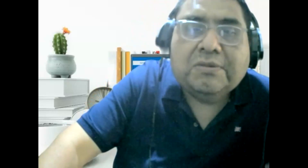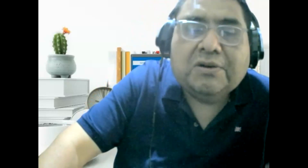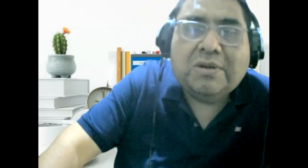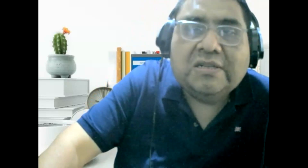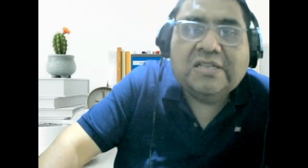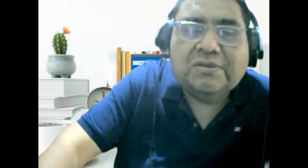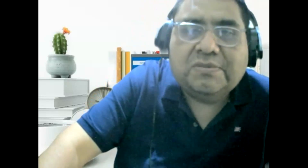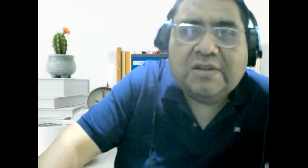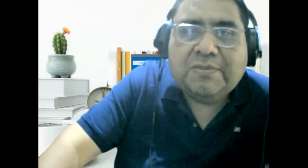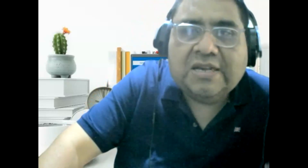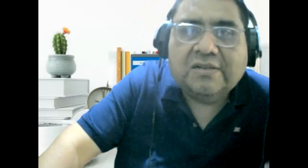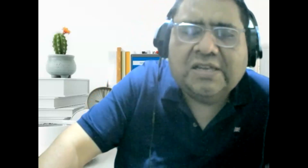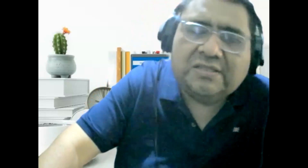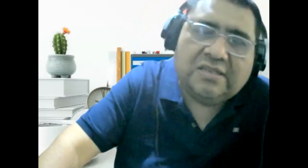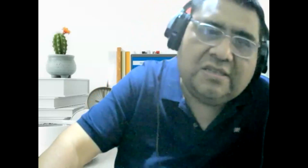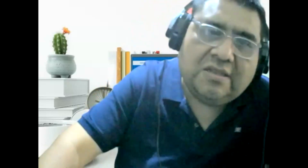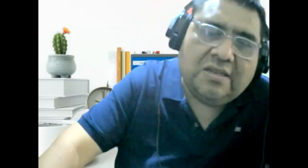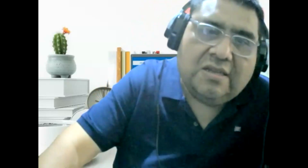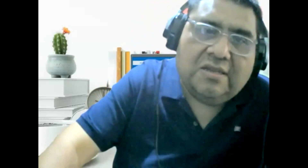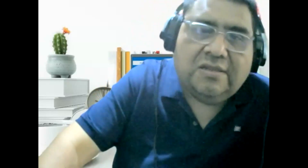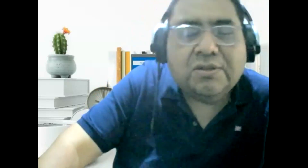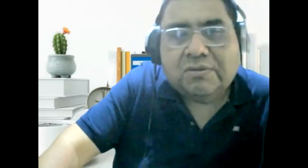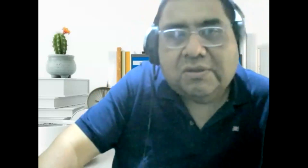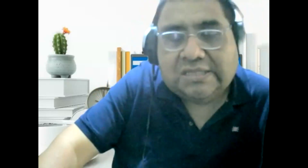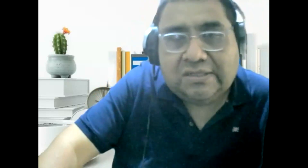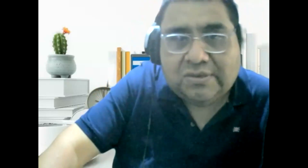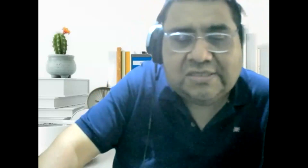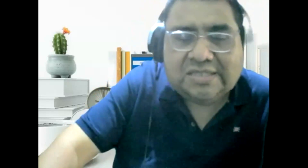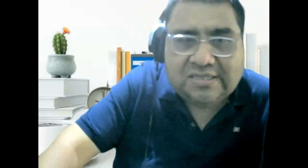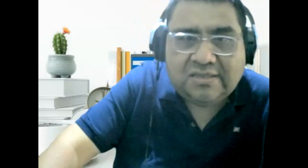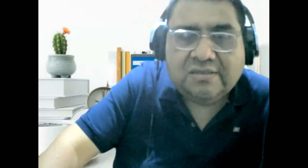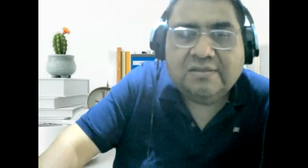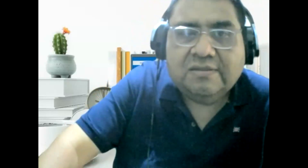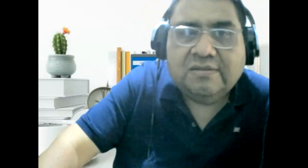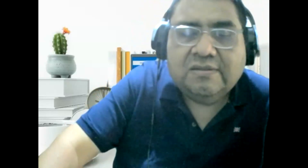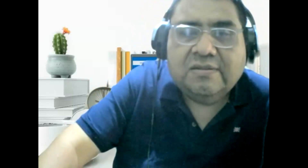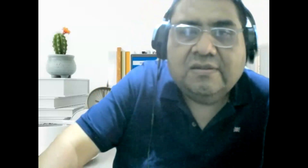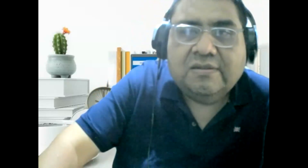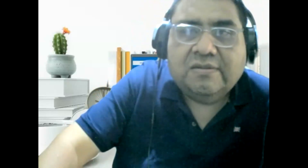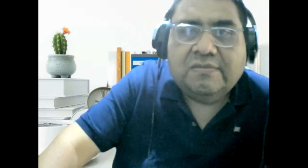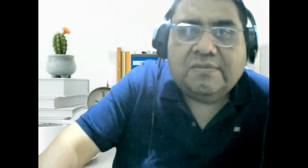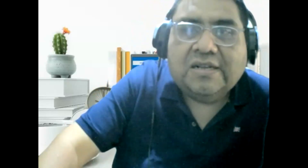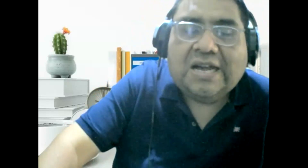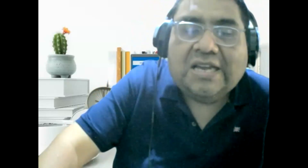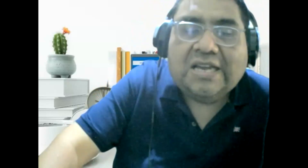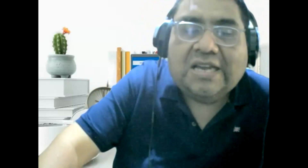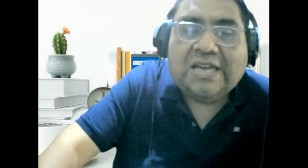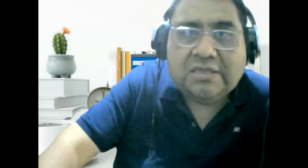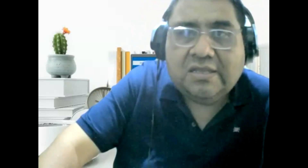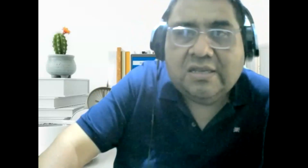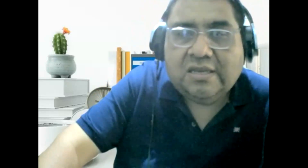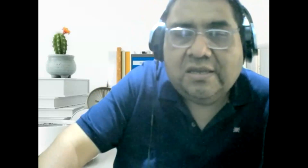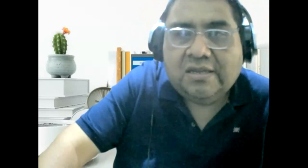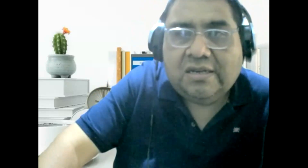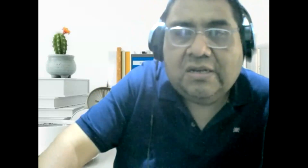Entonces yo les pregunté cómo han hecho, ¿nos van a explicar que así es? No, no, así no es así. ¿Ven? Ahí nos